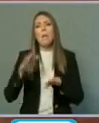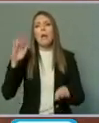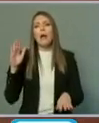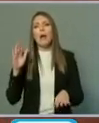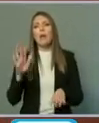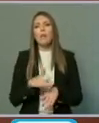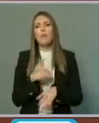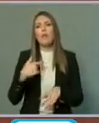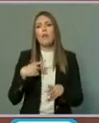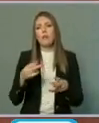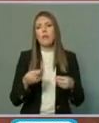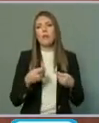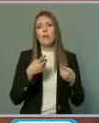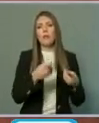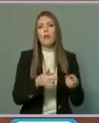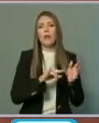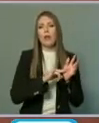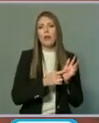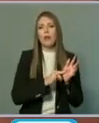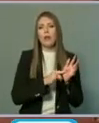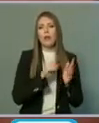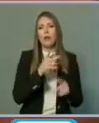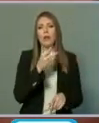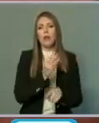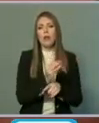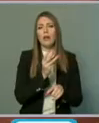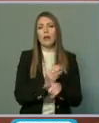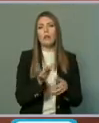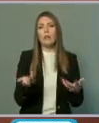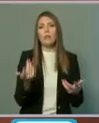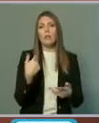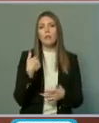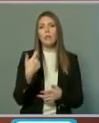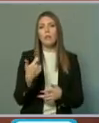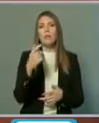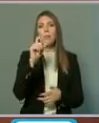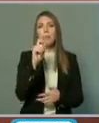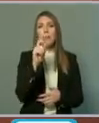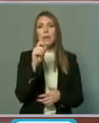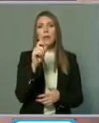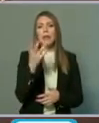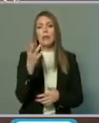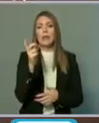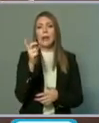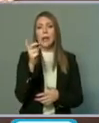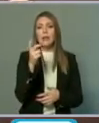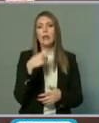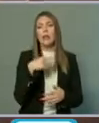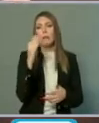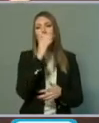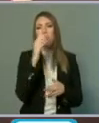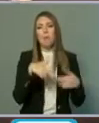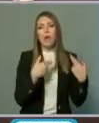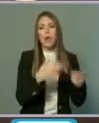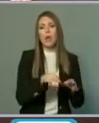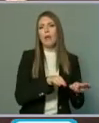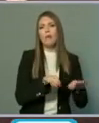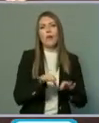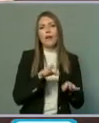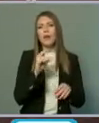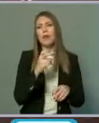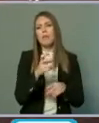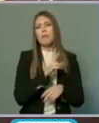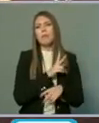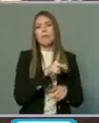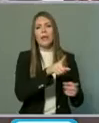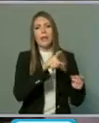pues no voy a dar un reloj con una refacción que me cuesta 20 o 30 pesos en ese costo. O sea, ahí es donde entra la